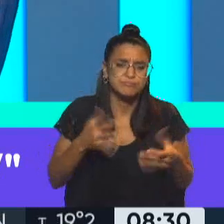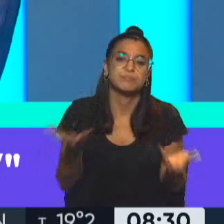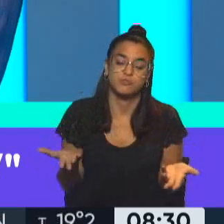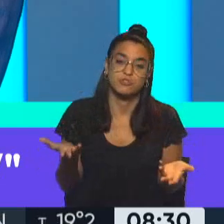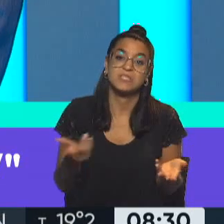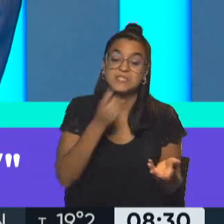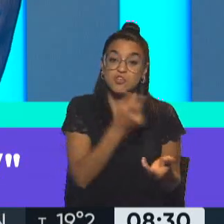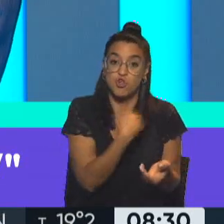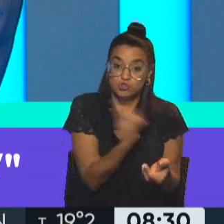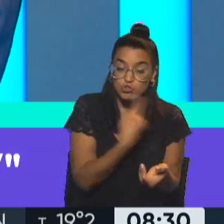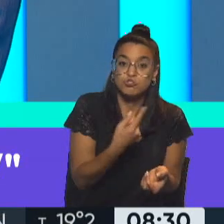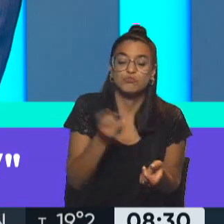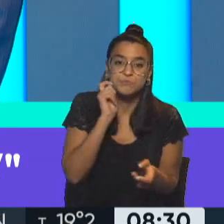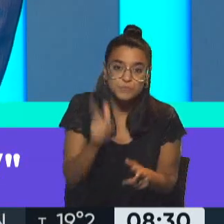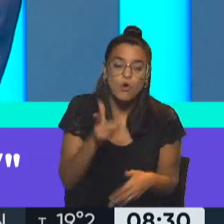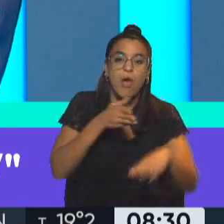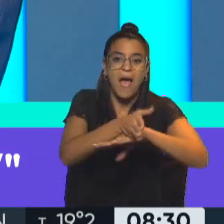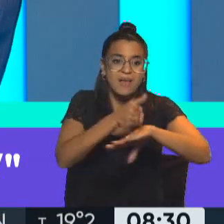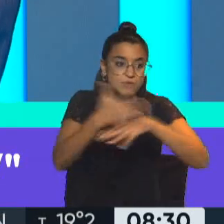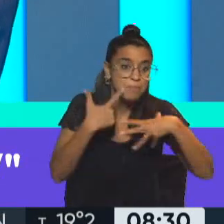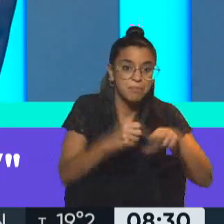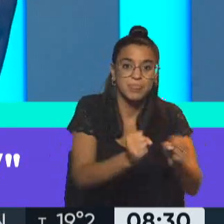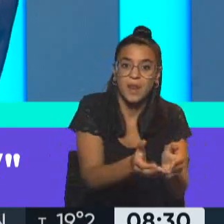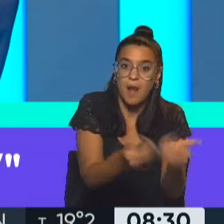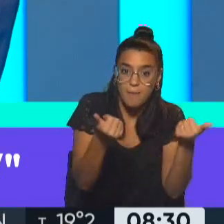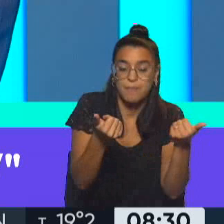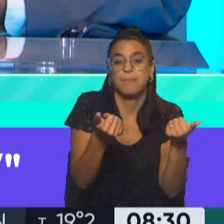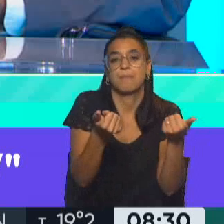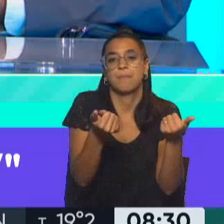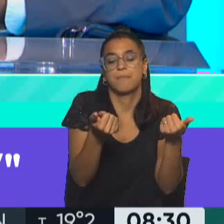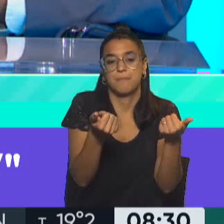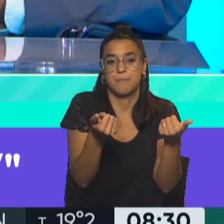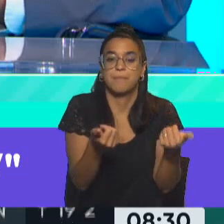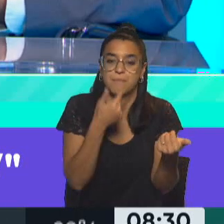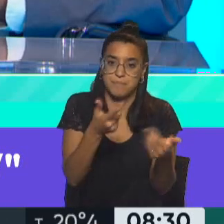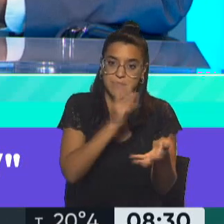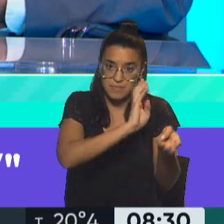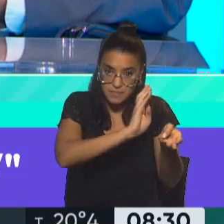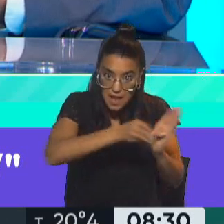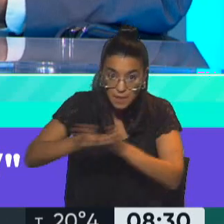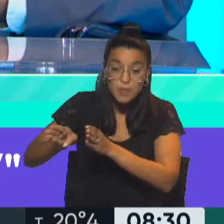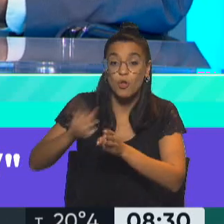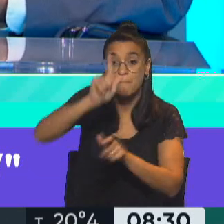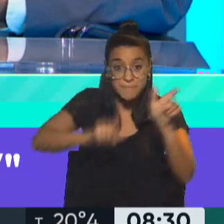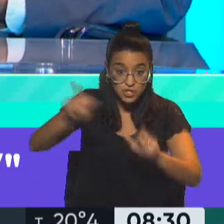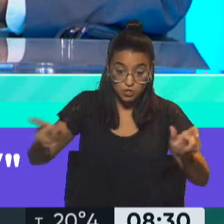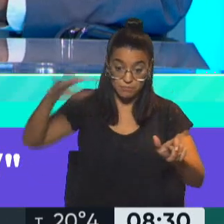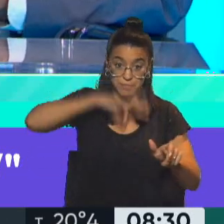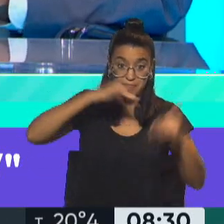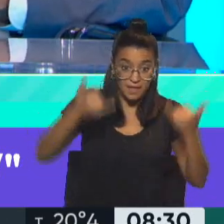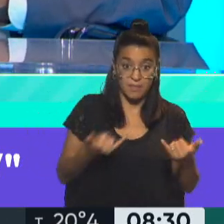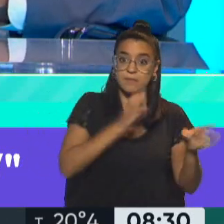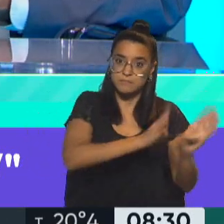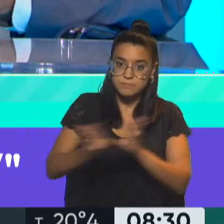entonces si nosotros logramos ampliar el acceso al diagnóstico poner en tratamiento a todas las personas que lo precisan